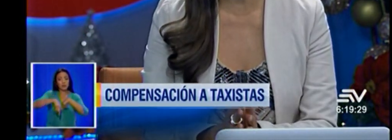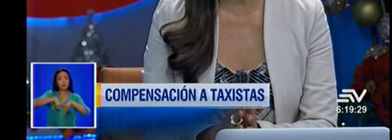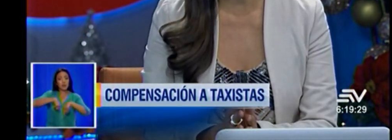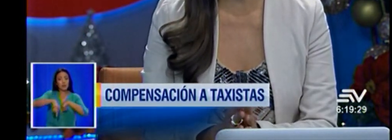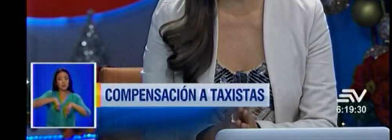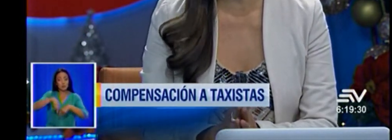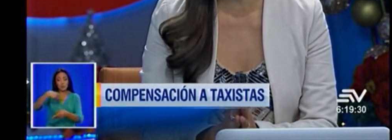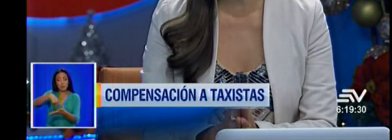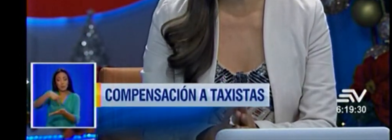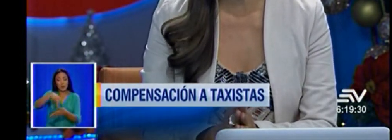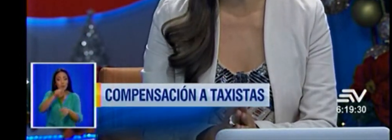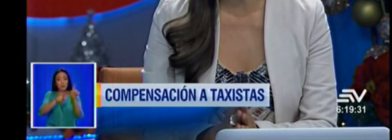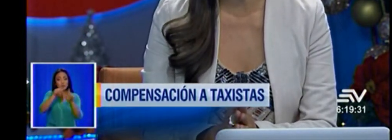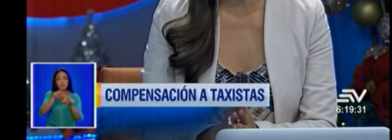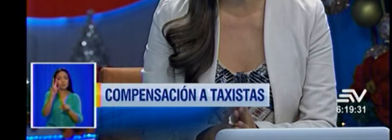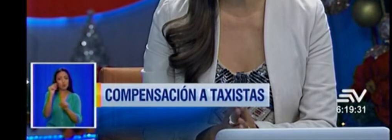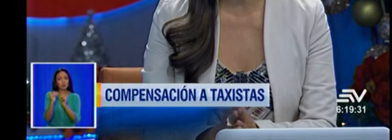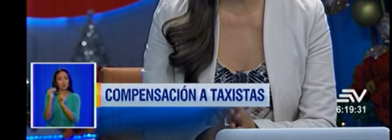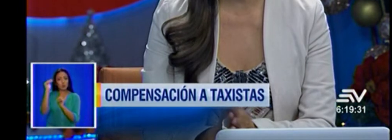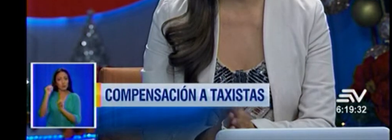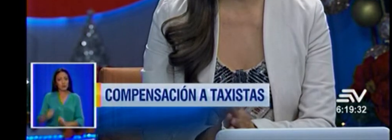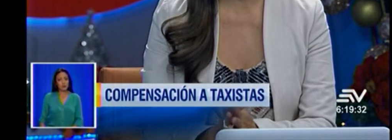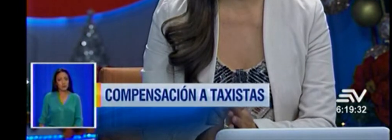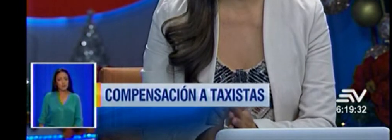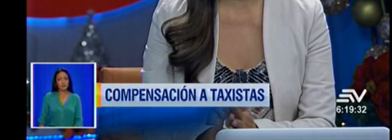pagan los ciudadanos no tengan incremento.